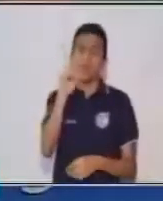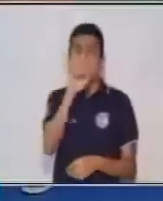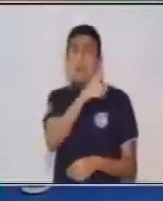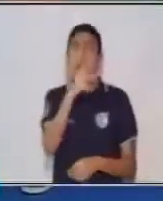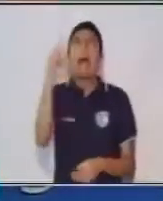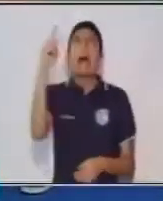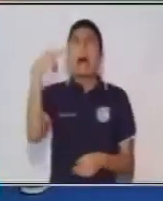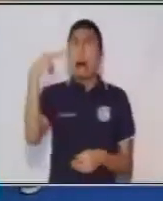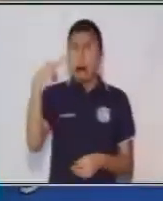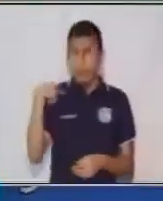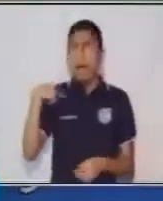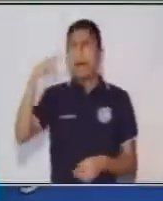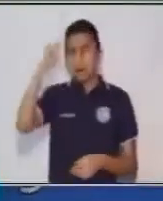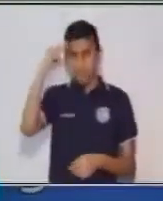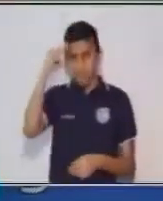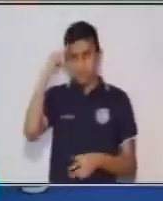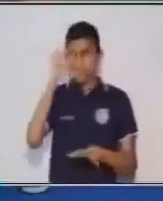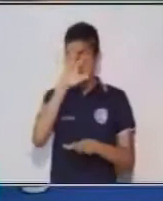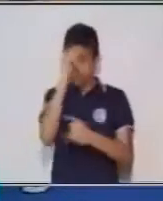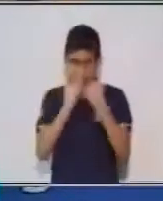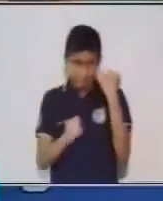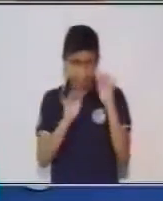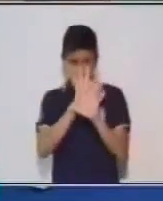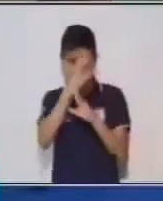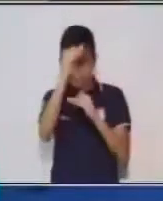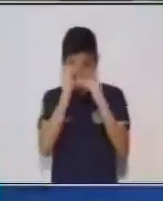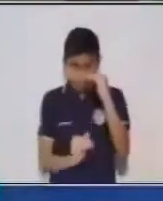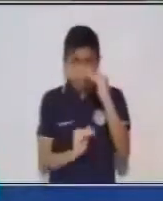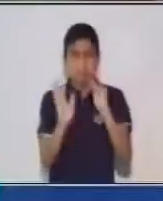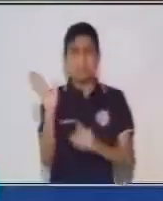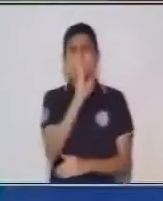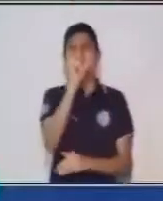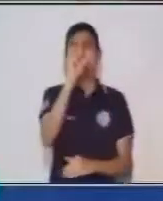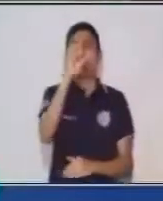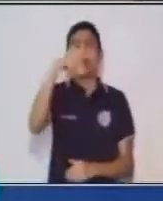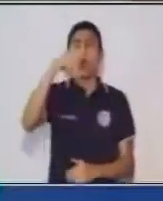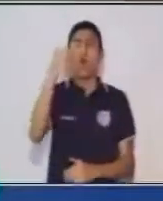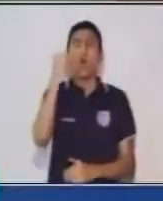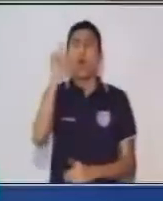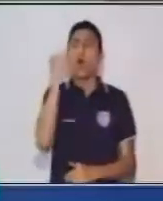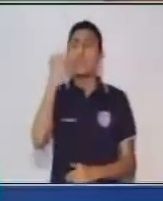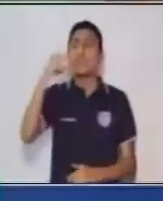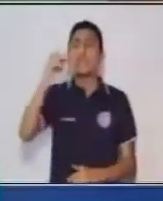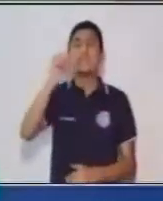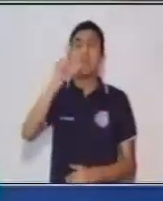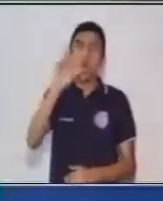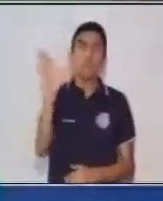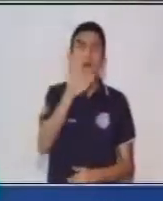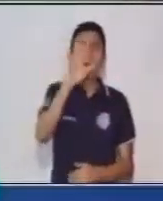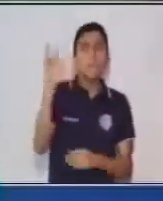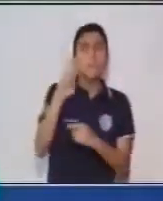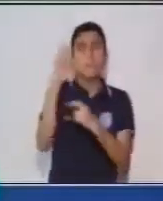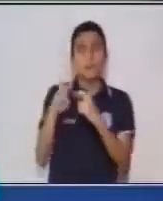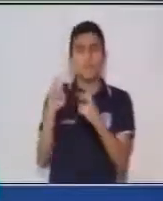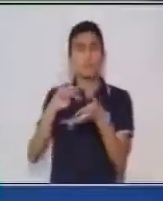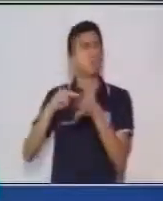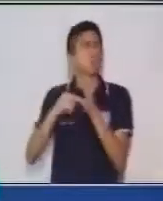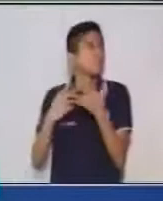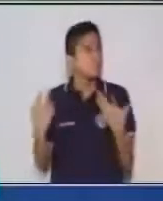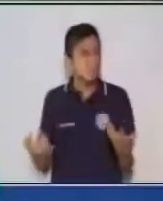Y luego tenemos un condicional compuesto. Es siempre una opción. Entonces hablaríamos que es,